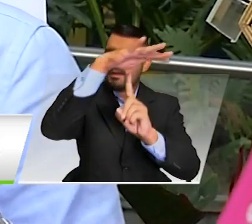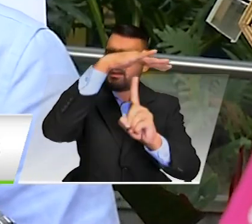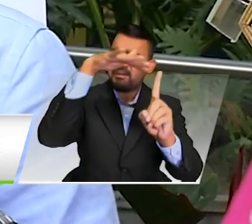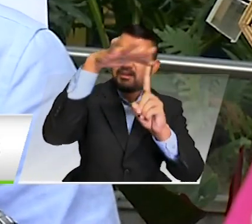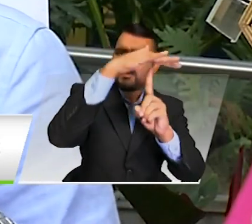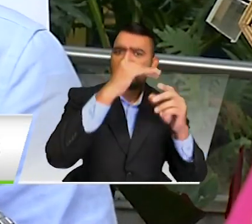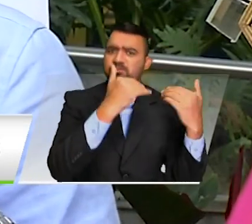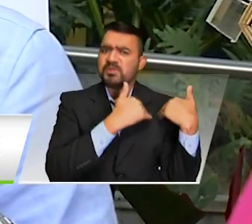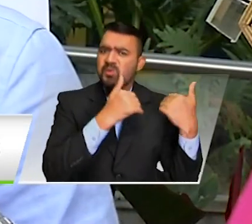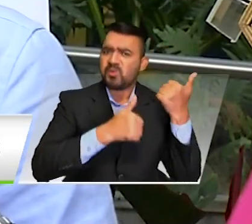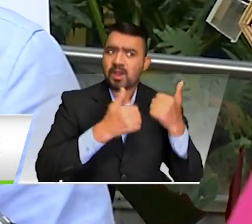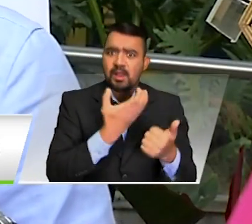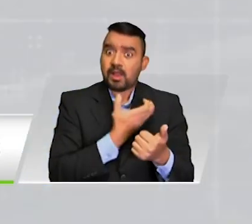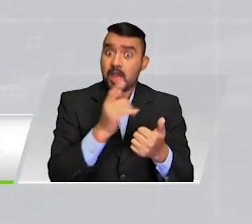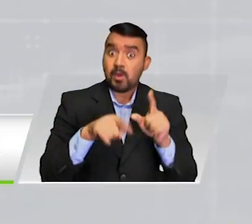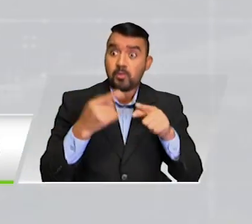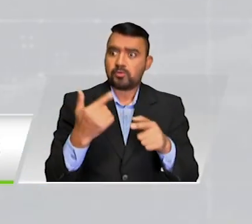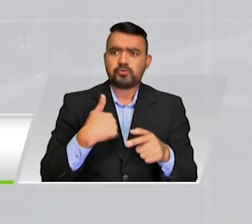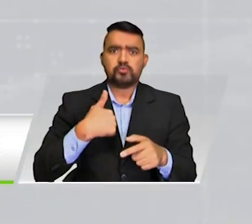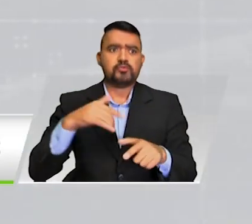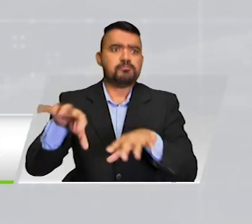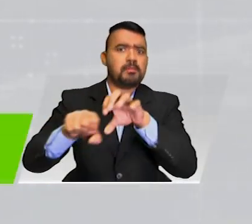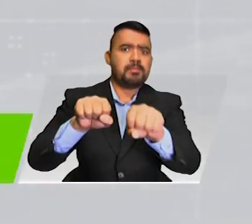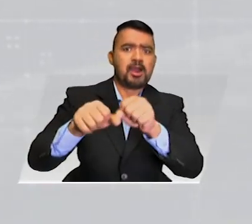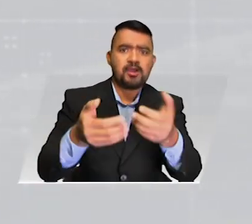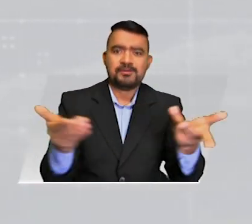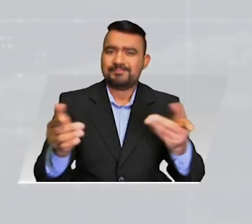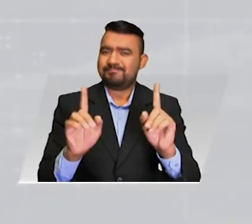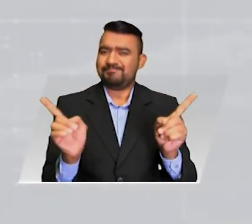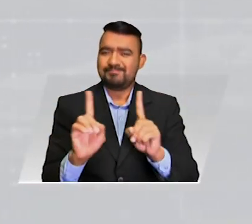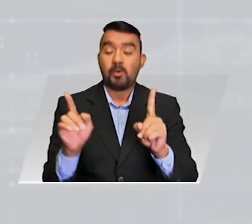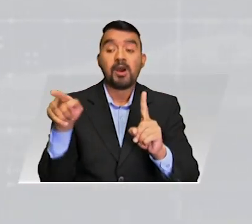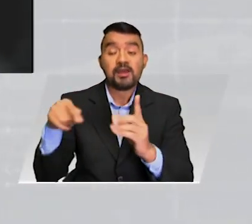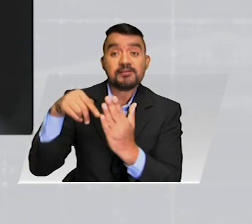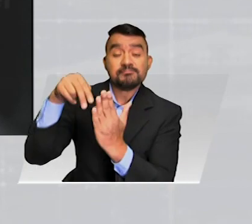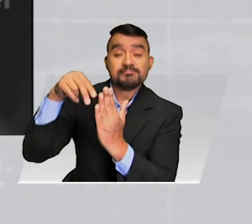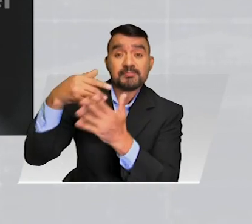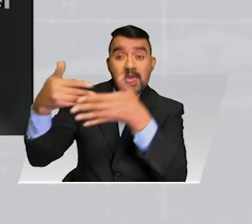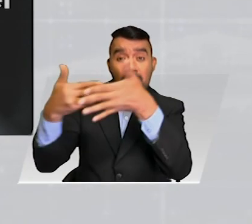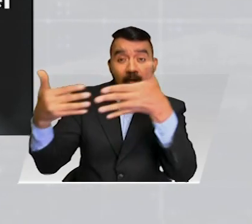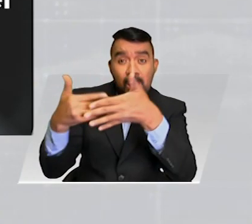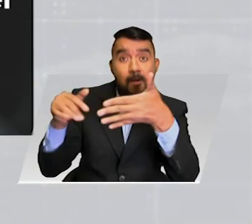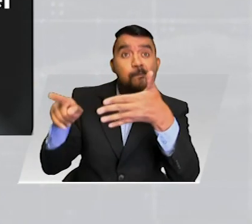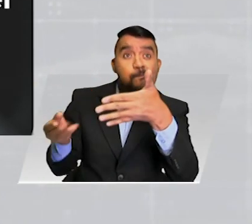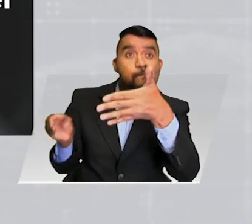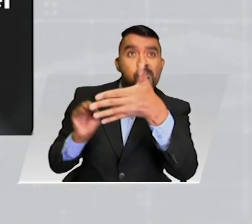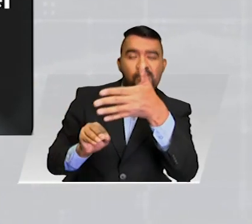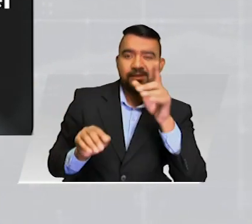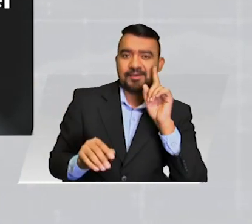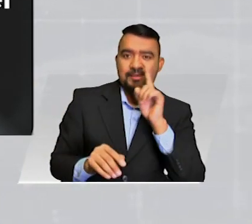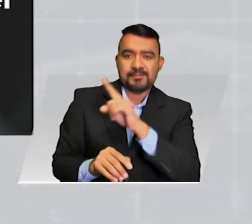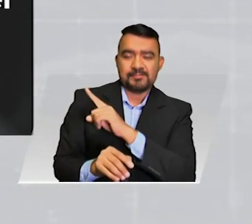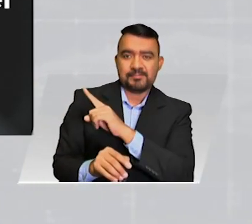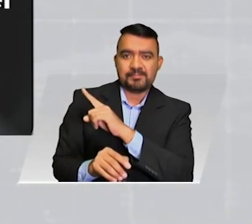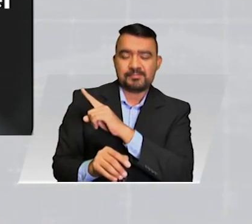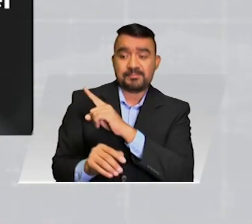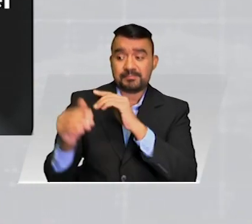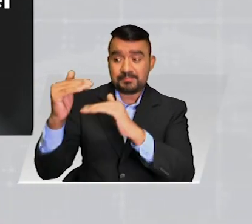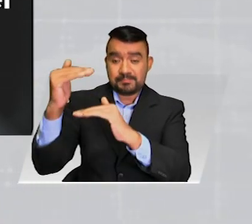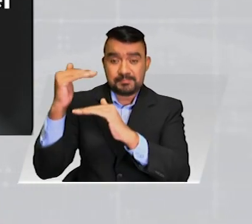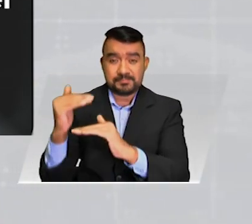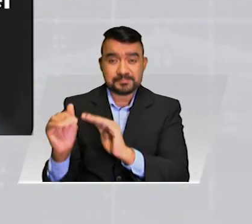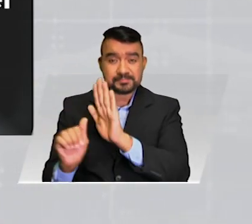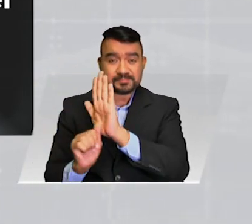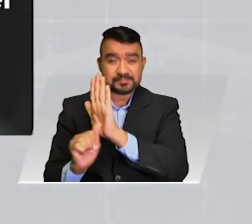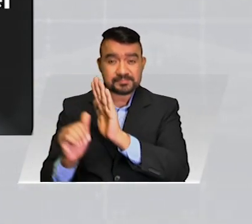que en el articulado que hago señalaron el texto modificatorio en el parágrafo del artículo 2º queda así los municipios